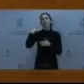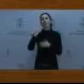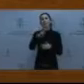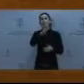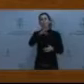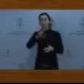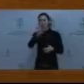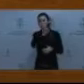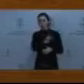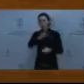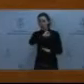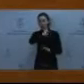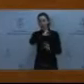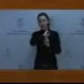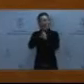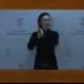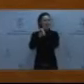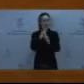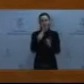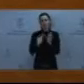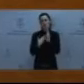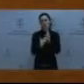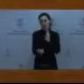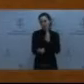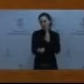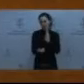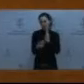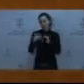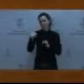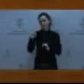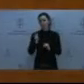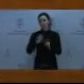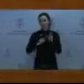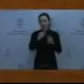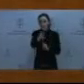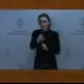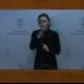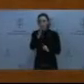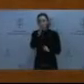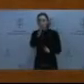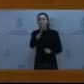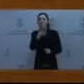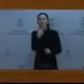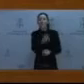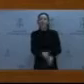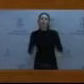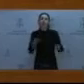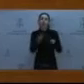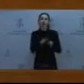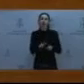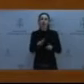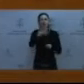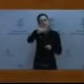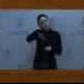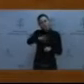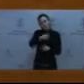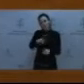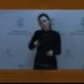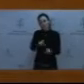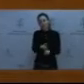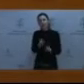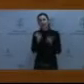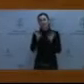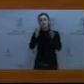años, que ya el señor Río Pedre les quitó, prometió que aquello no se iba a recurrir, la sentencia no le dio la razón,